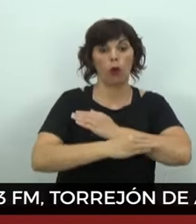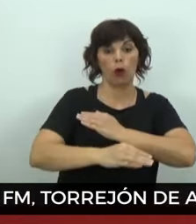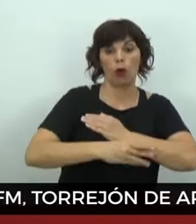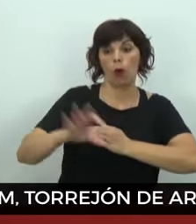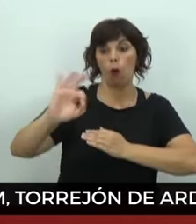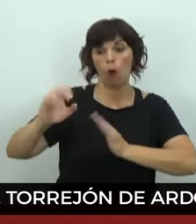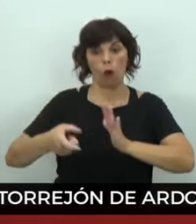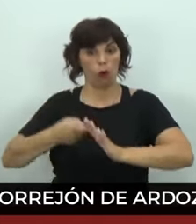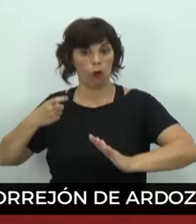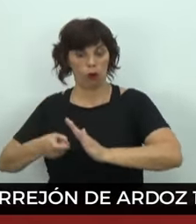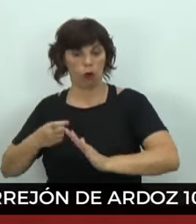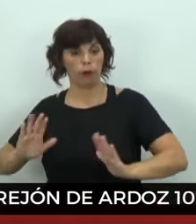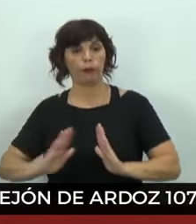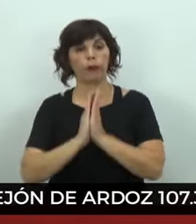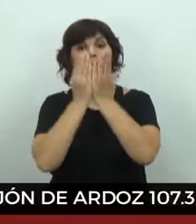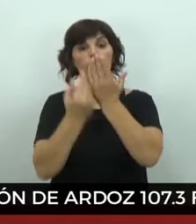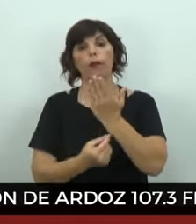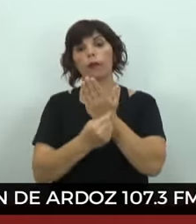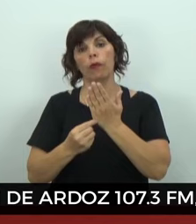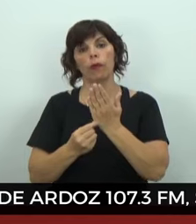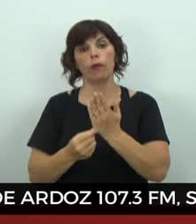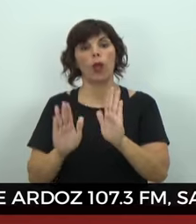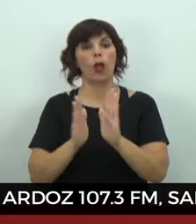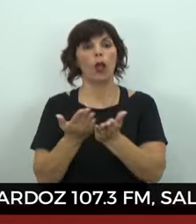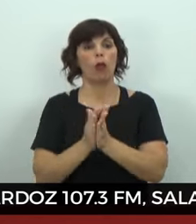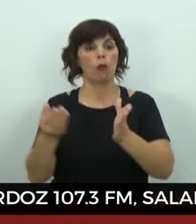contiene 66 libros.